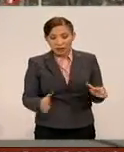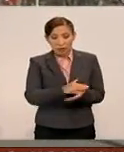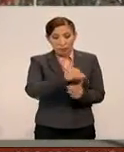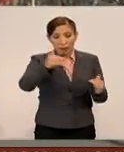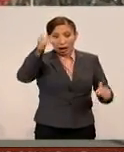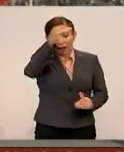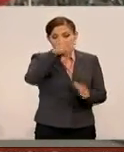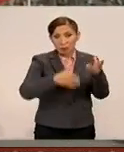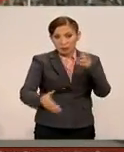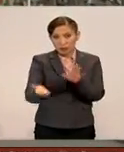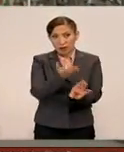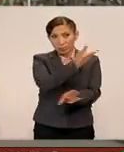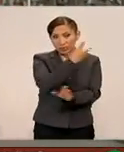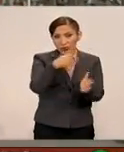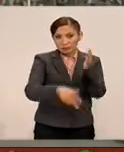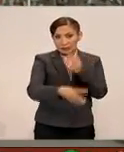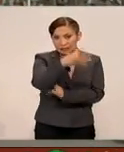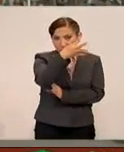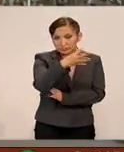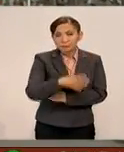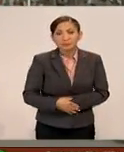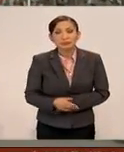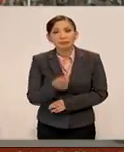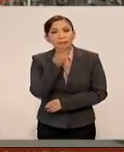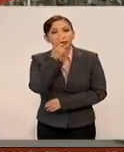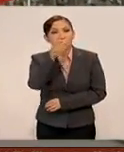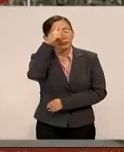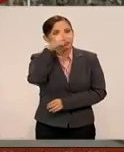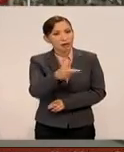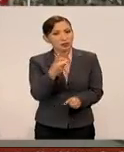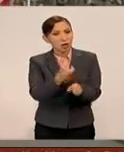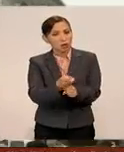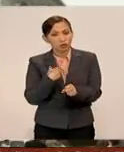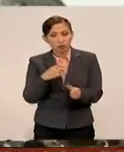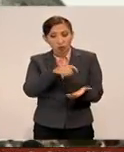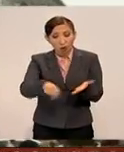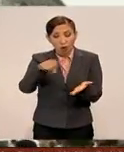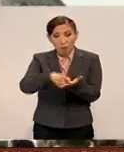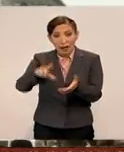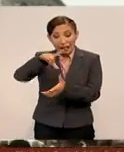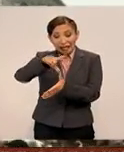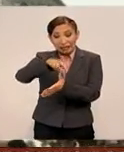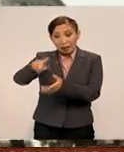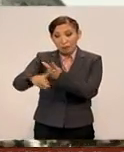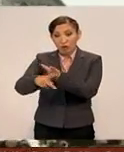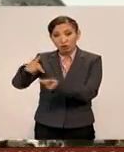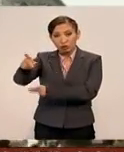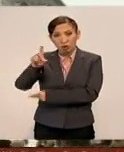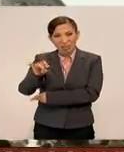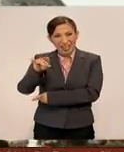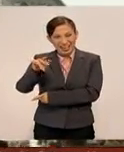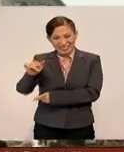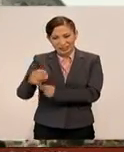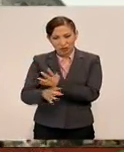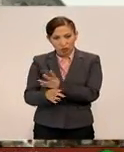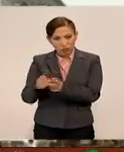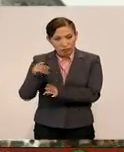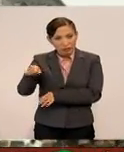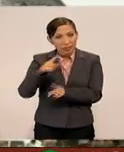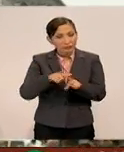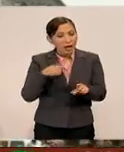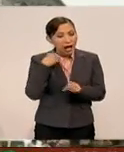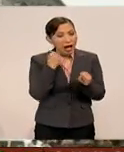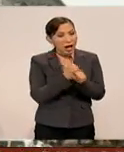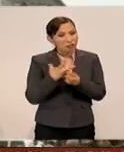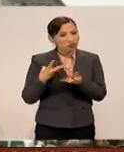que el nivel de comercio que se tuvo en el 2014. Indicó que México es el segundo comprador latinoamericano de productos daneses, mientras que en los últimos